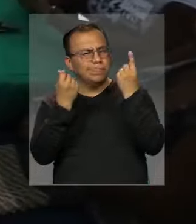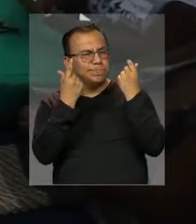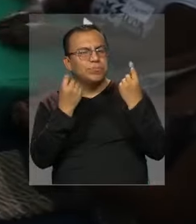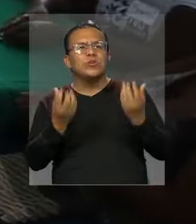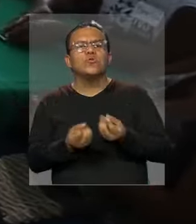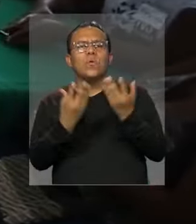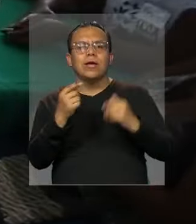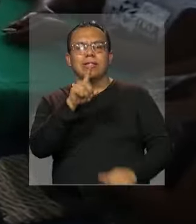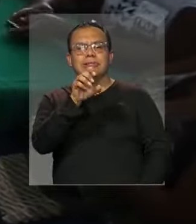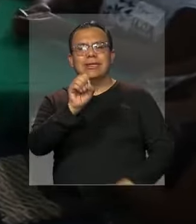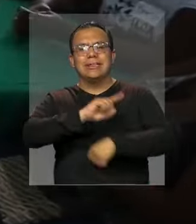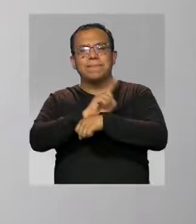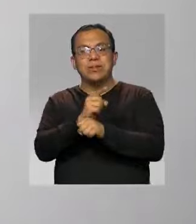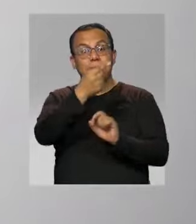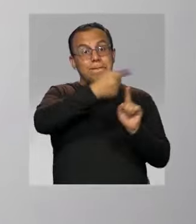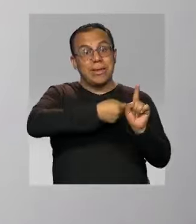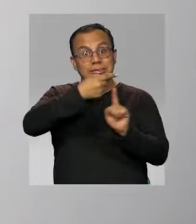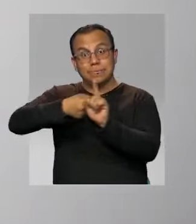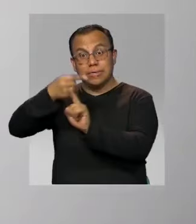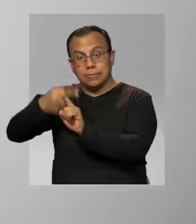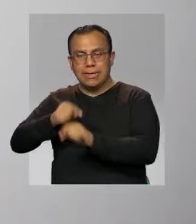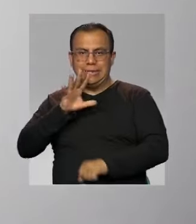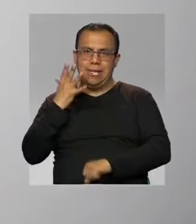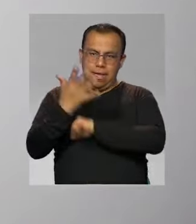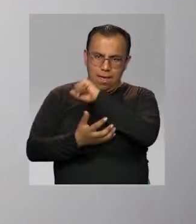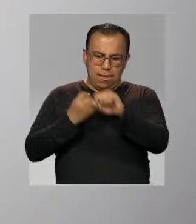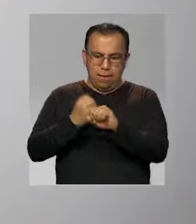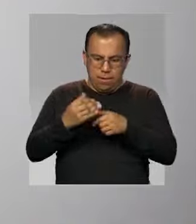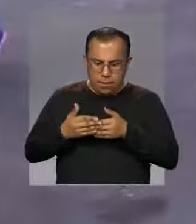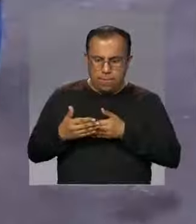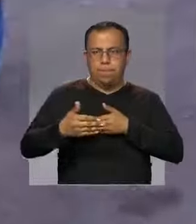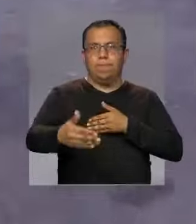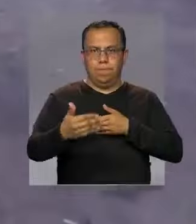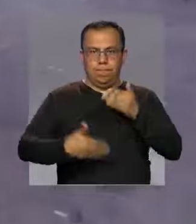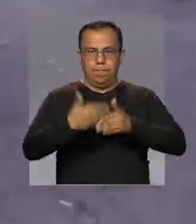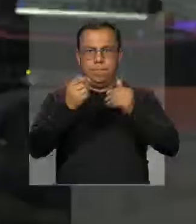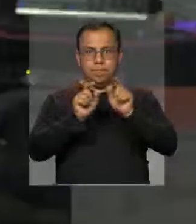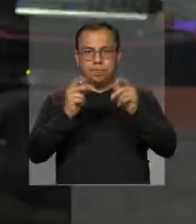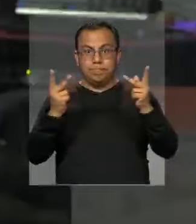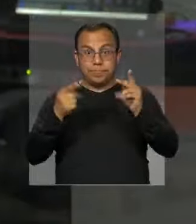menos 60 minutos mensuales durante 5 años a partir de su primera emisión.